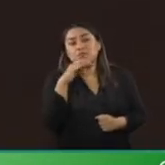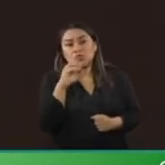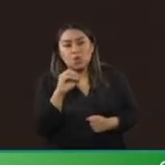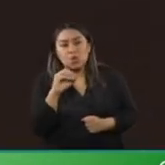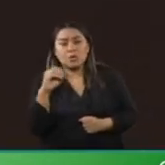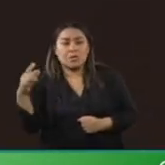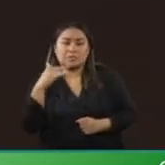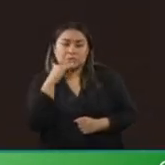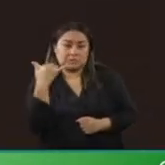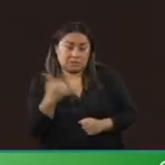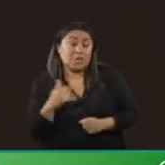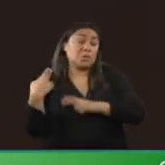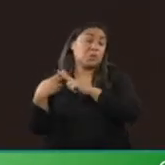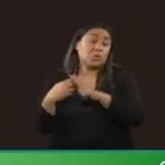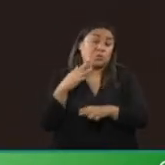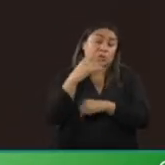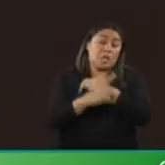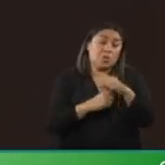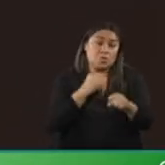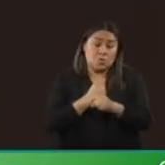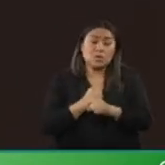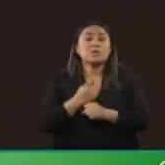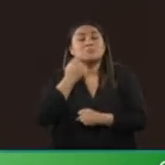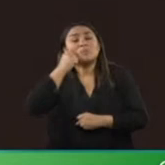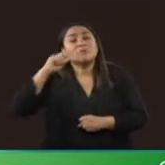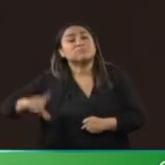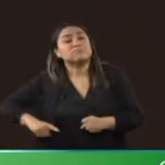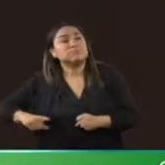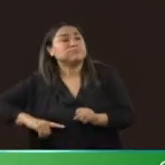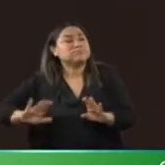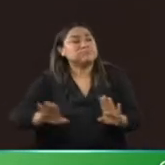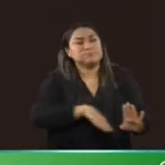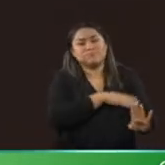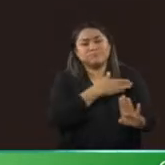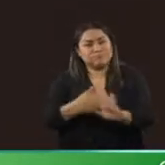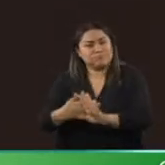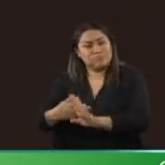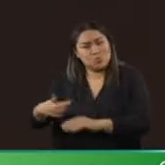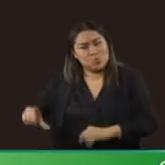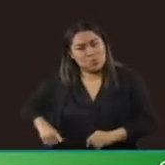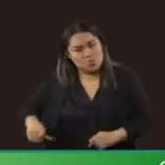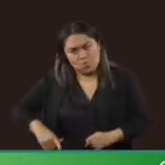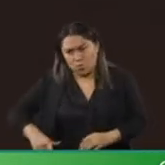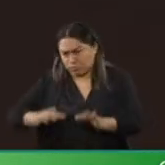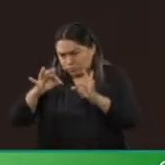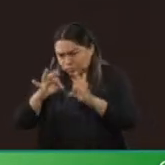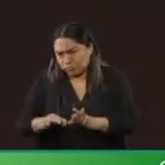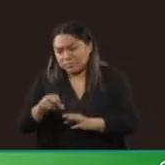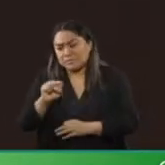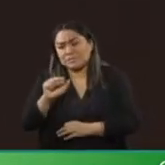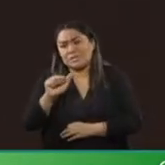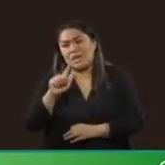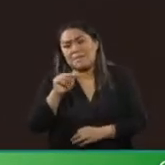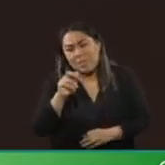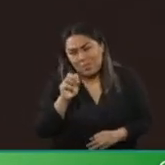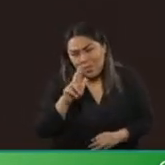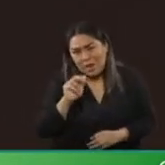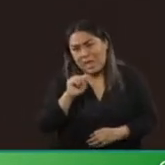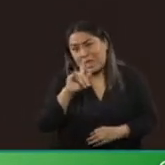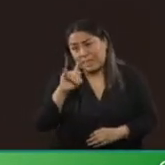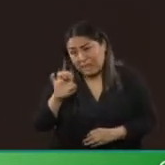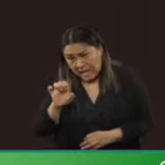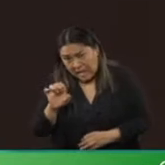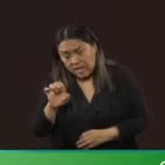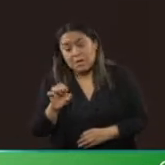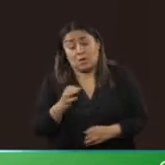51 años del golpe de estado contra gobierno democrático ilegítimo de Salvador Allende todavía